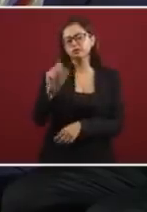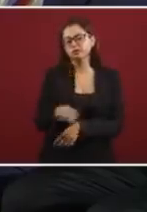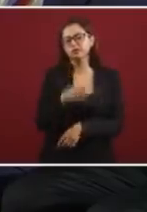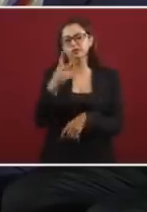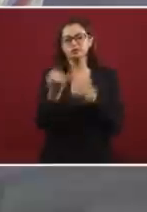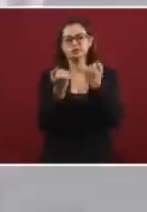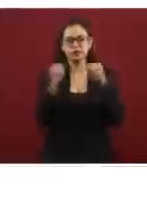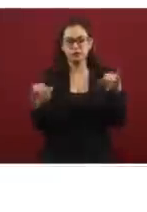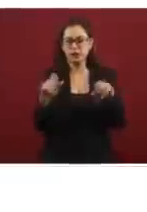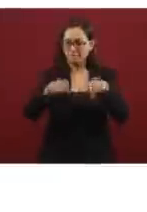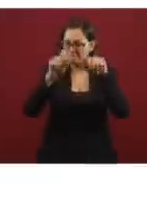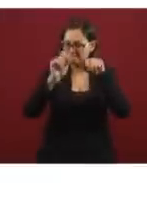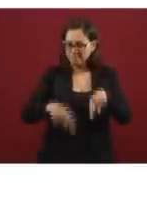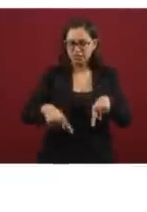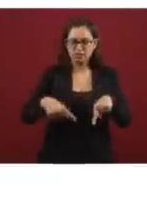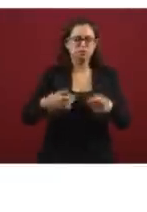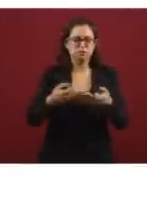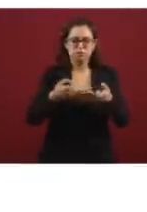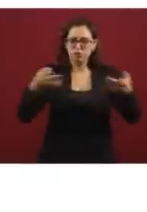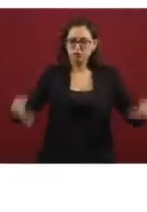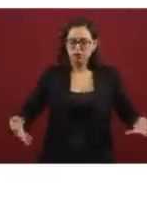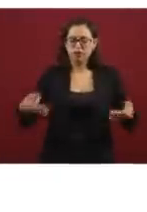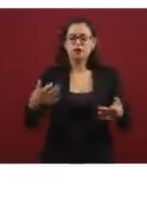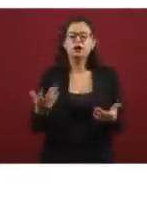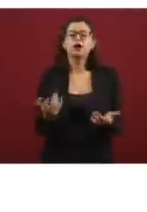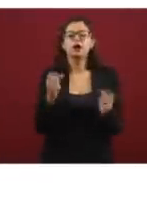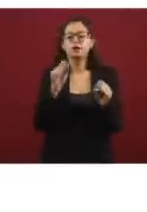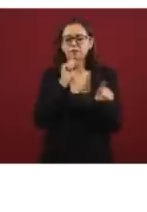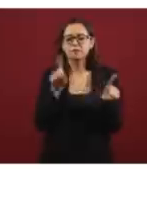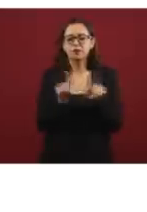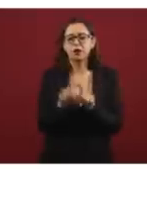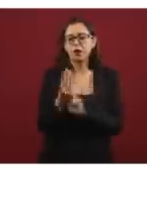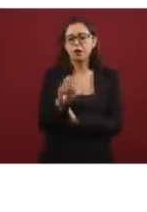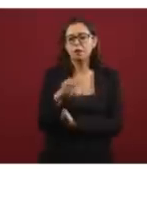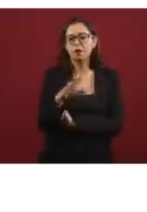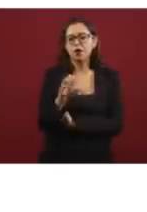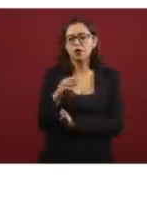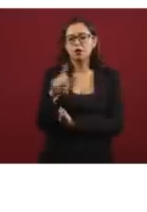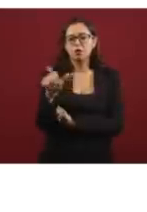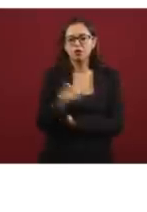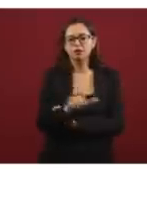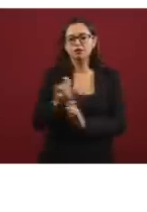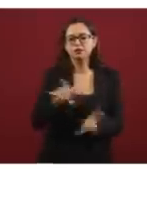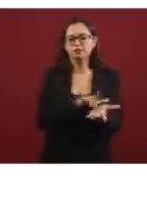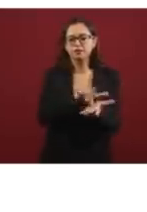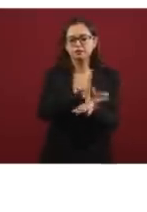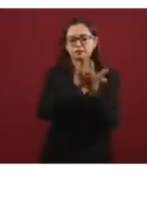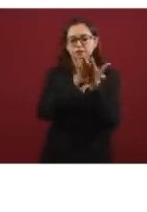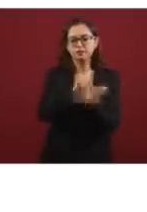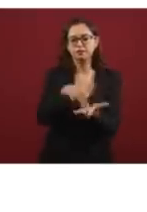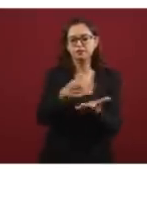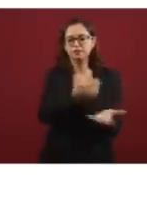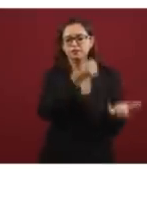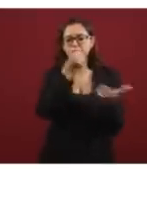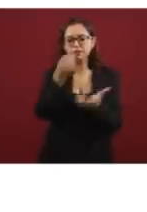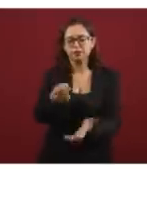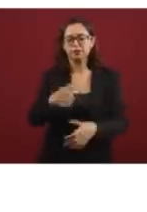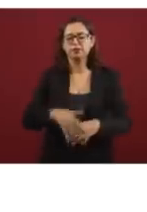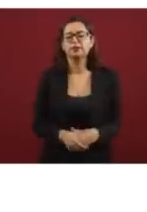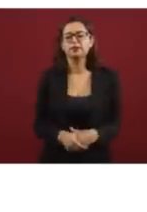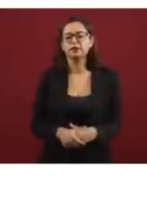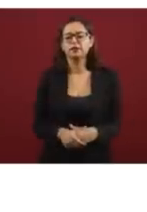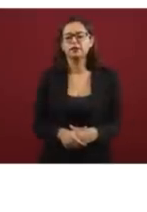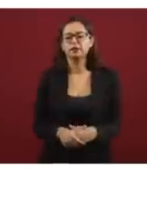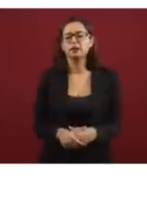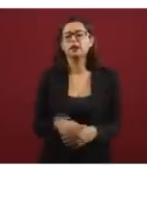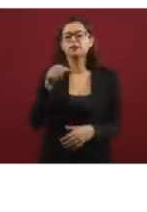dentro del mismo terreno y de igual forma la financiación la está haciendo bancomex junto con las otras dos entidades el espacio utilizable